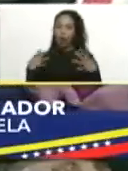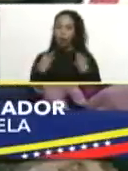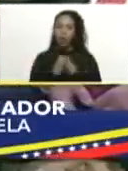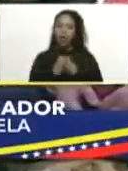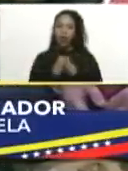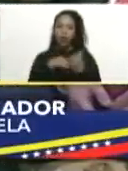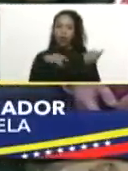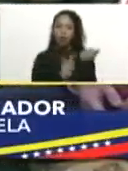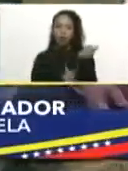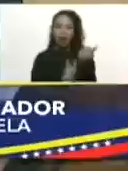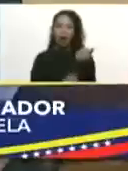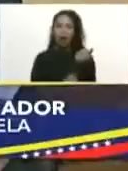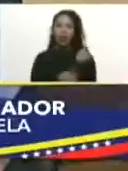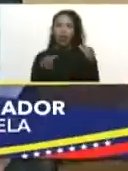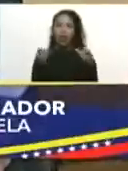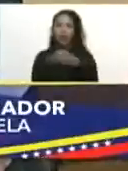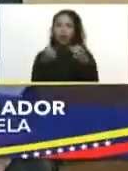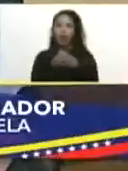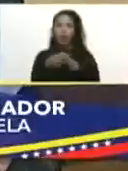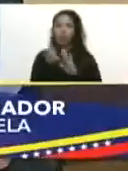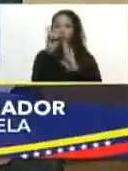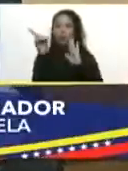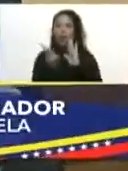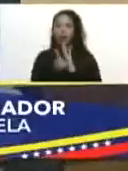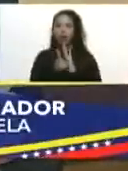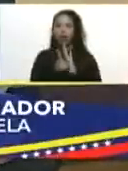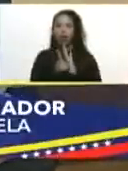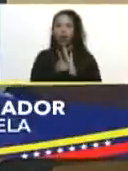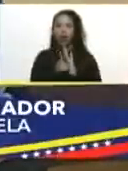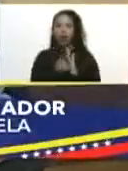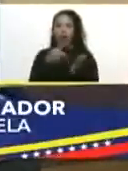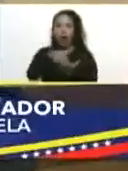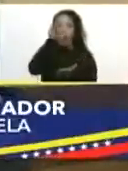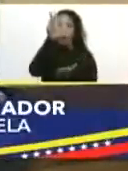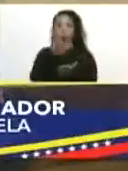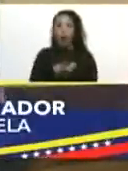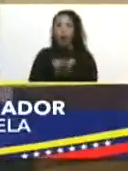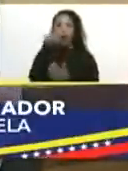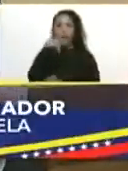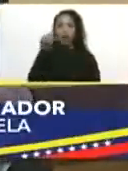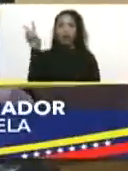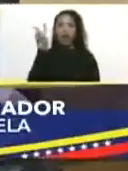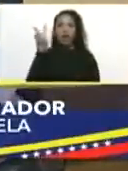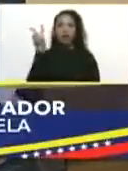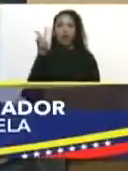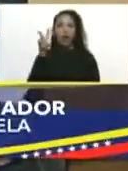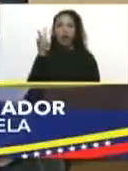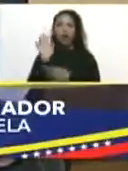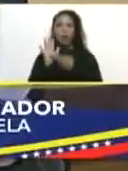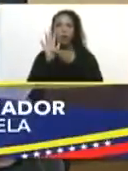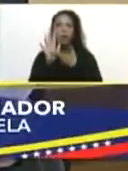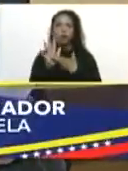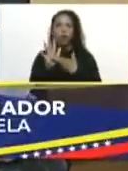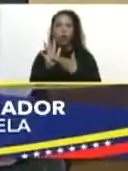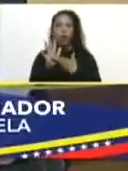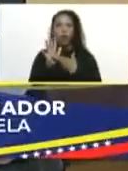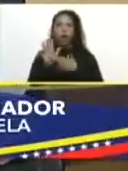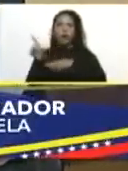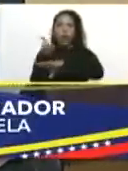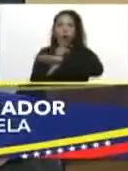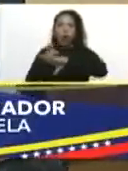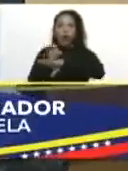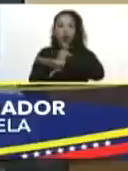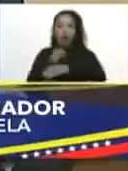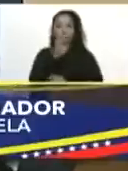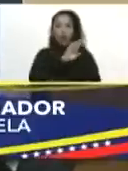hermanos del cuerpo diplomático que ha acreditado ante el ilustre gobierno de